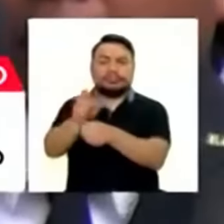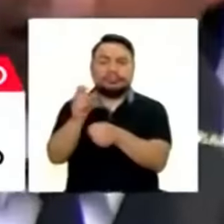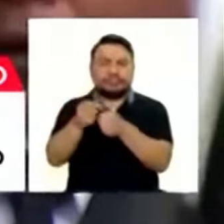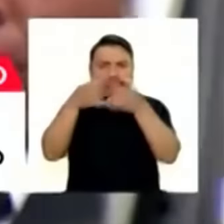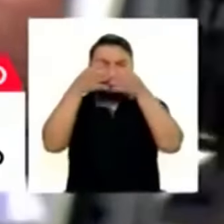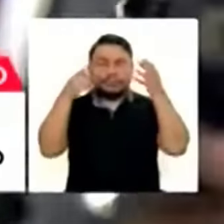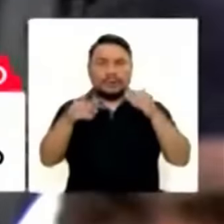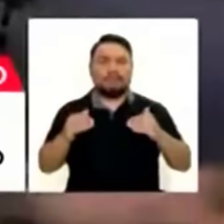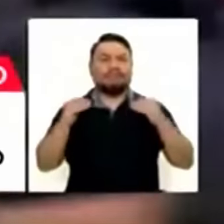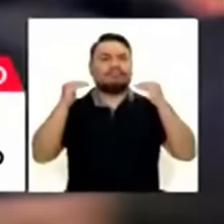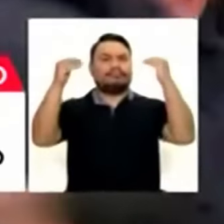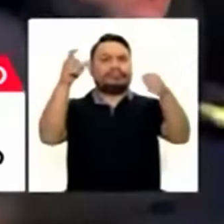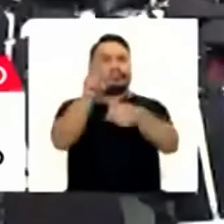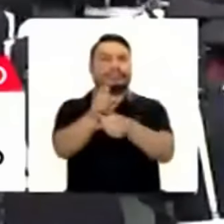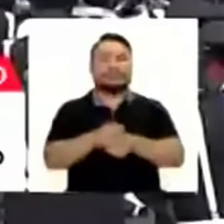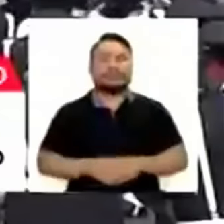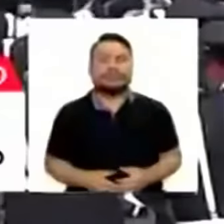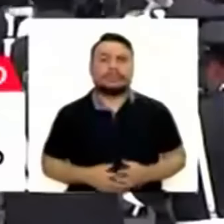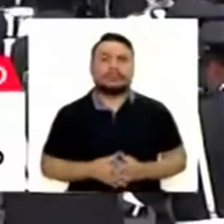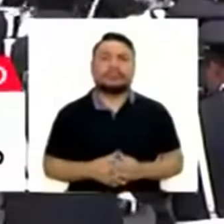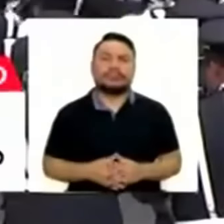más alto nivel.